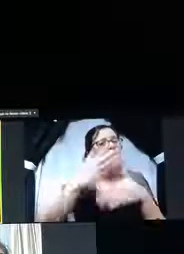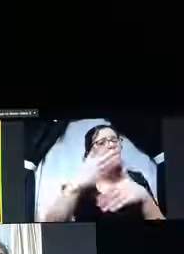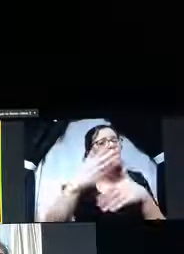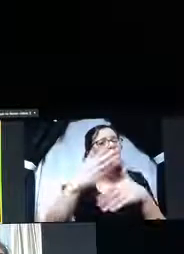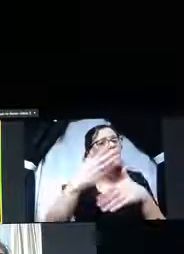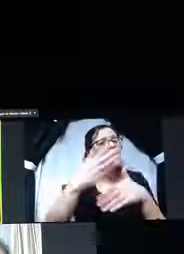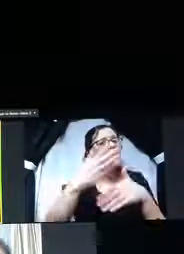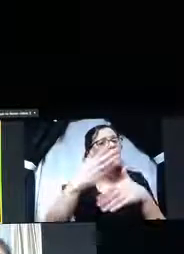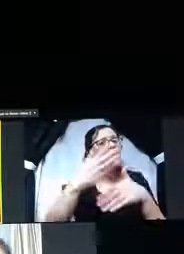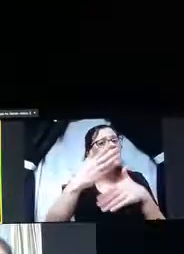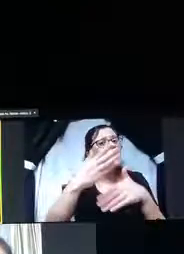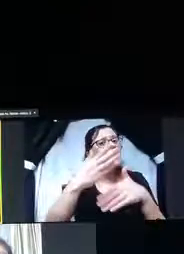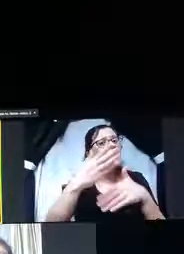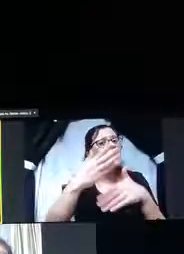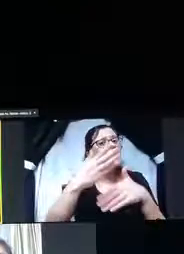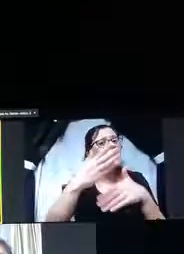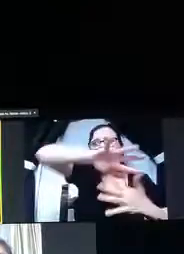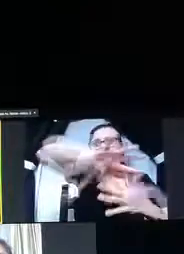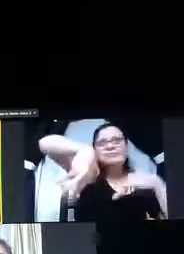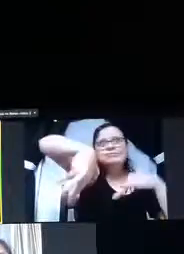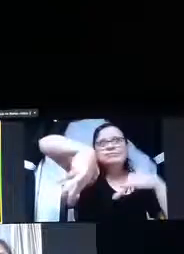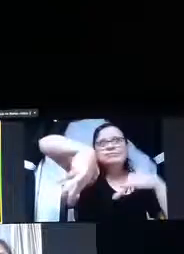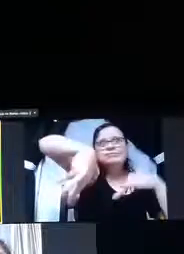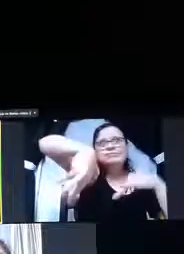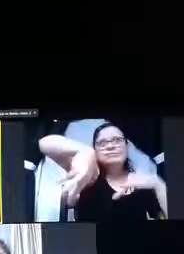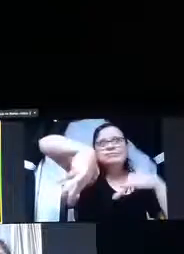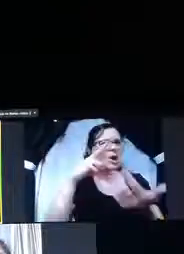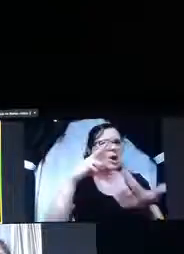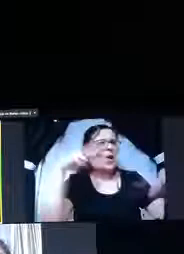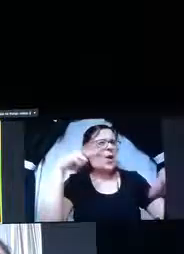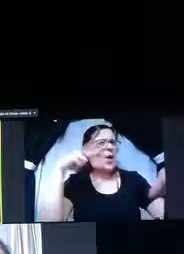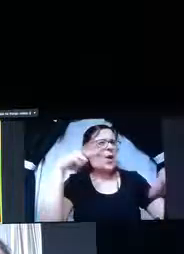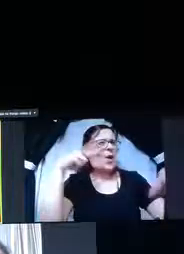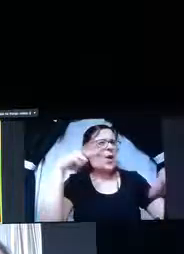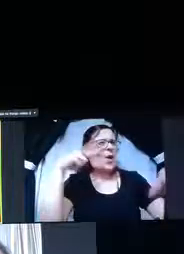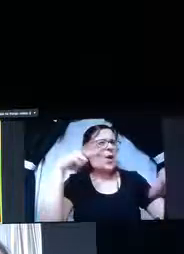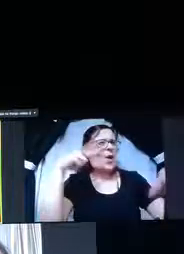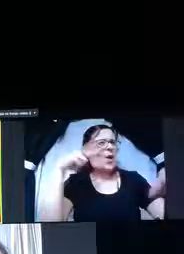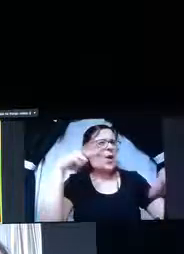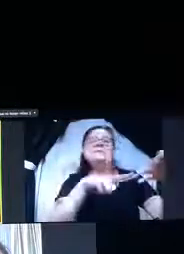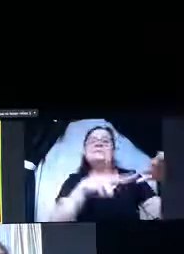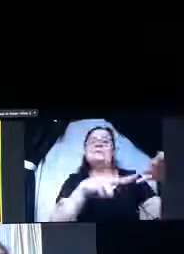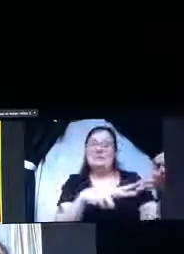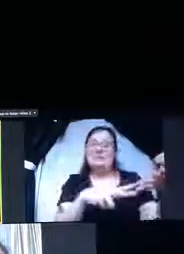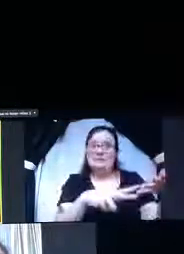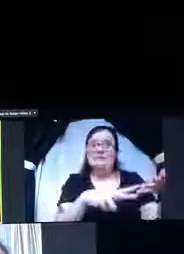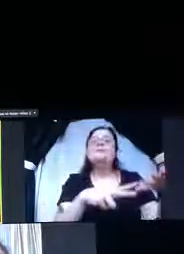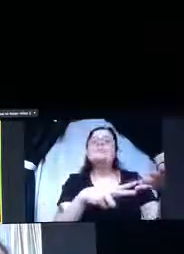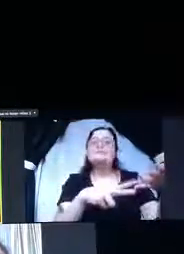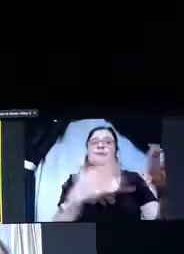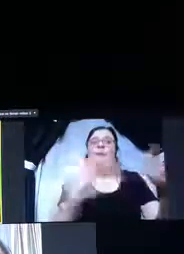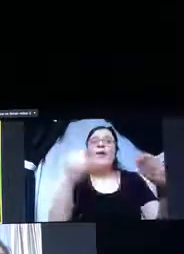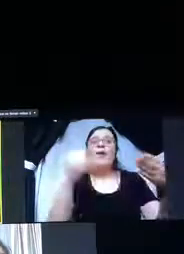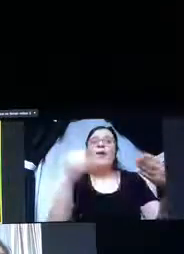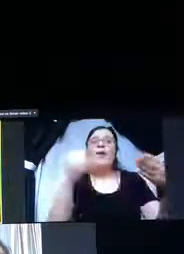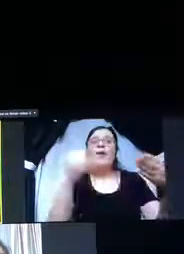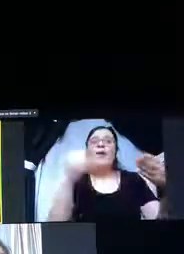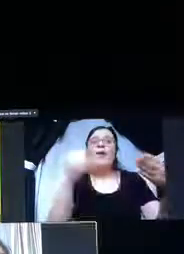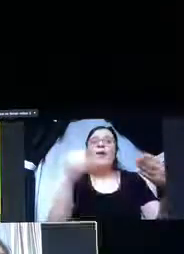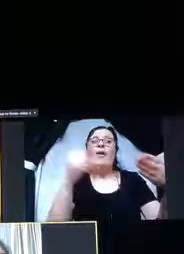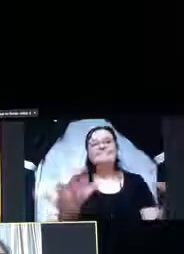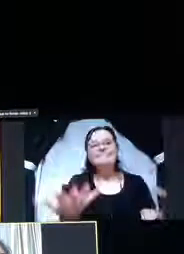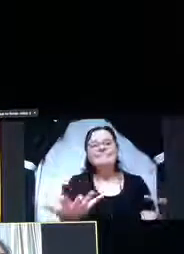entramarse con las habilidades de lectura, ¿sí? Y pueden o favorecerla o entorpecerla y